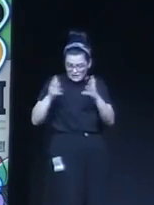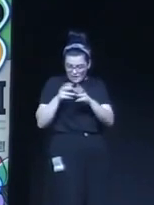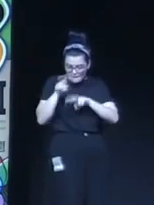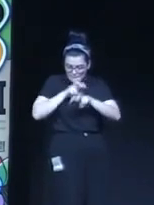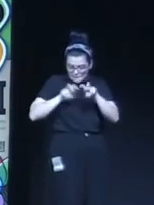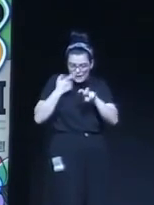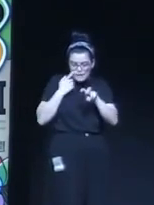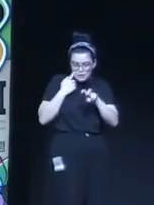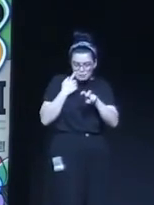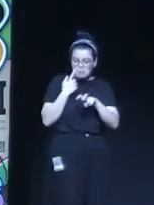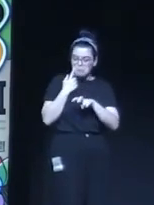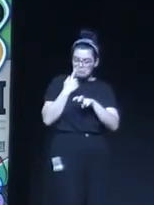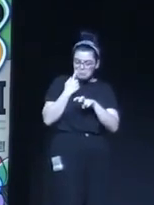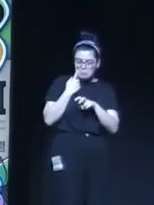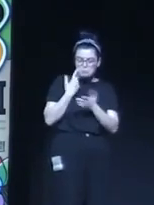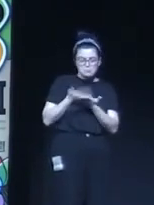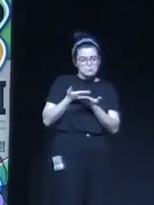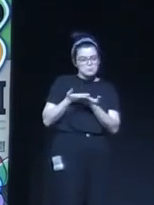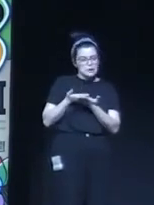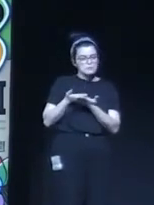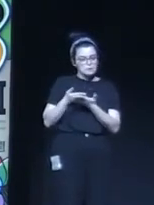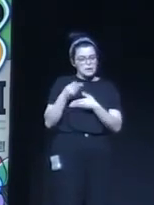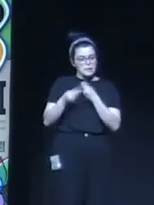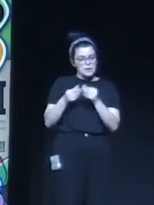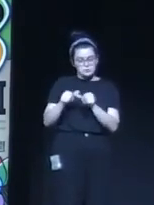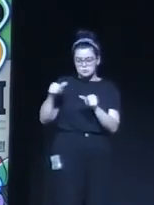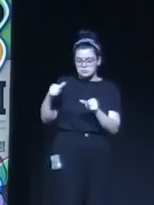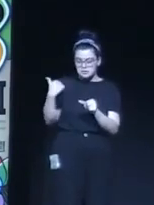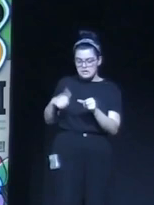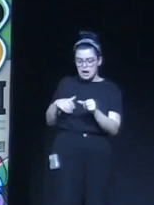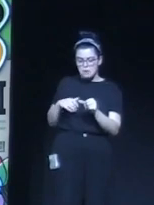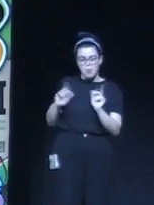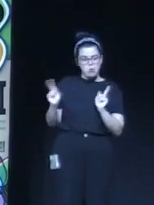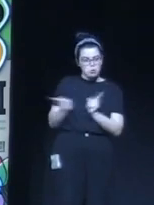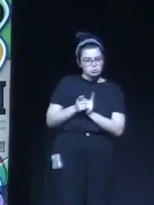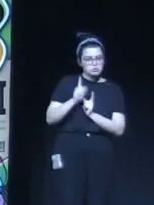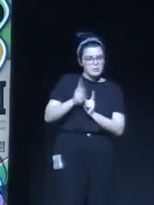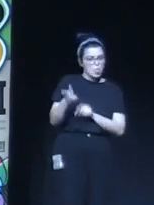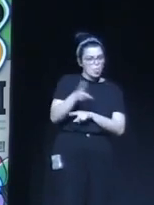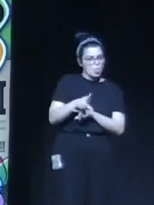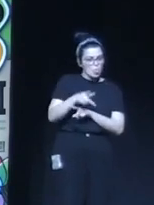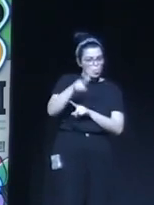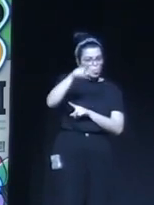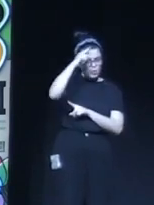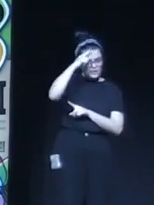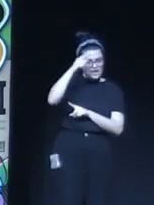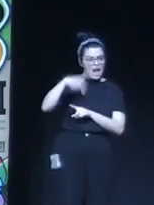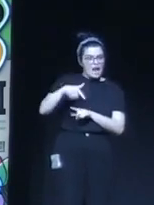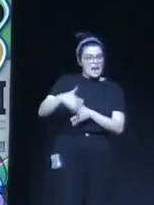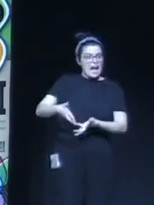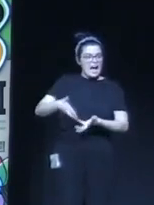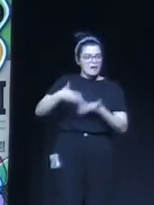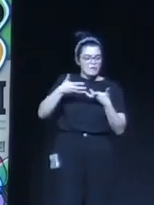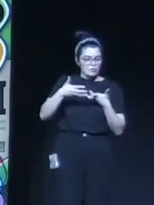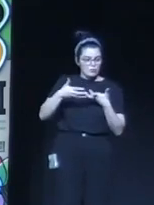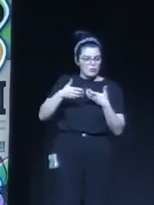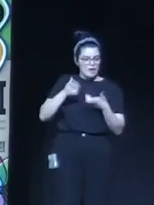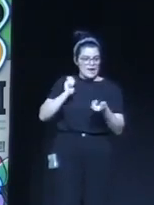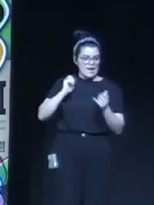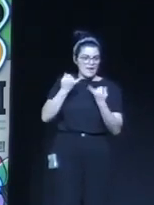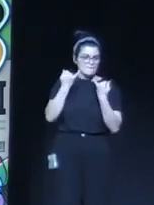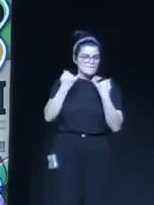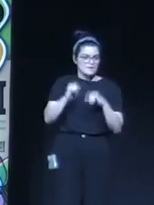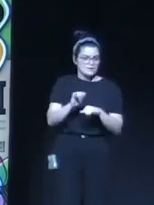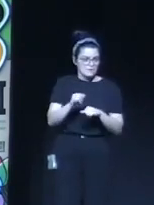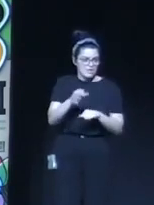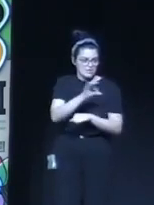tenía, bueno, que había hecho cortos e incluso un documental que había ganado en el Festival de San Sebastián, y ya vi